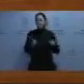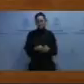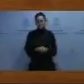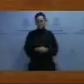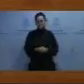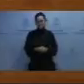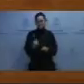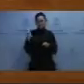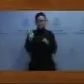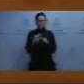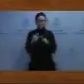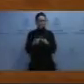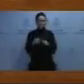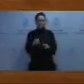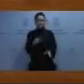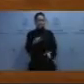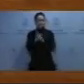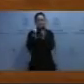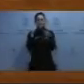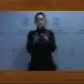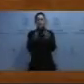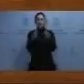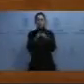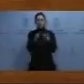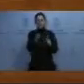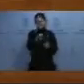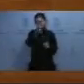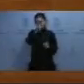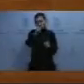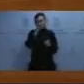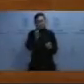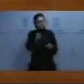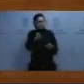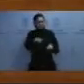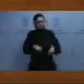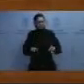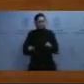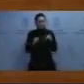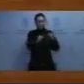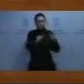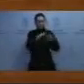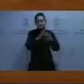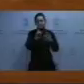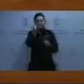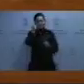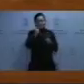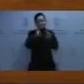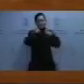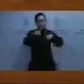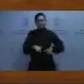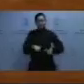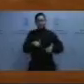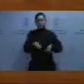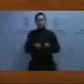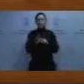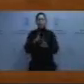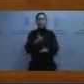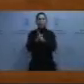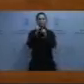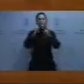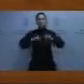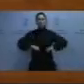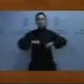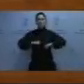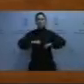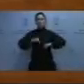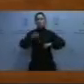verdadera política antisocial del PSOE, que en este caso concreto se ceba con los mayores y con sus familiares.